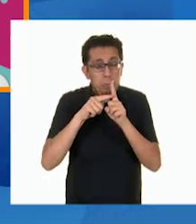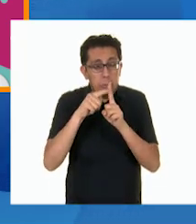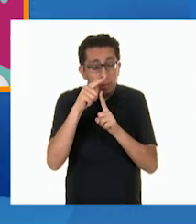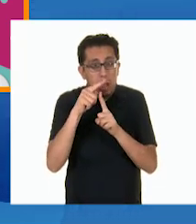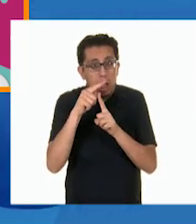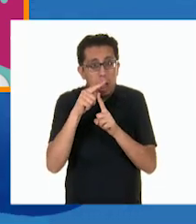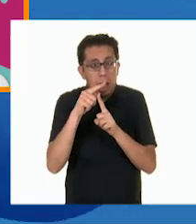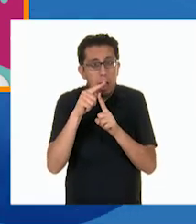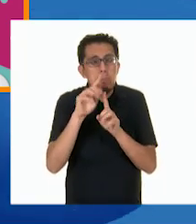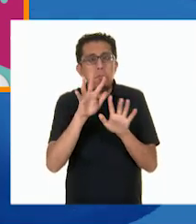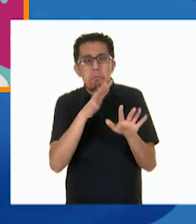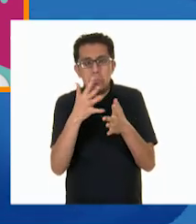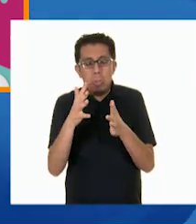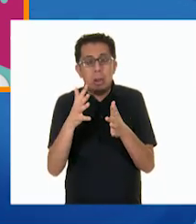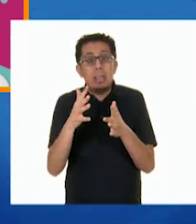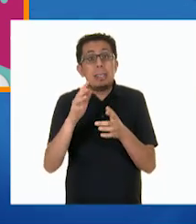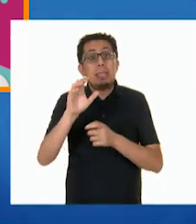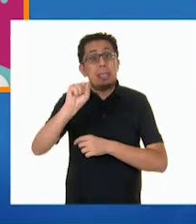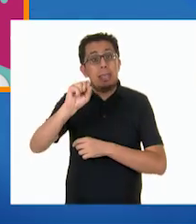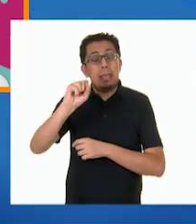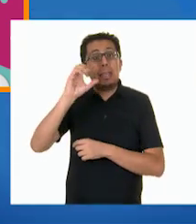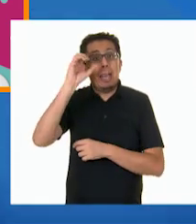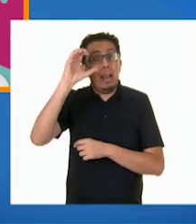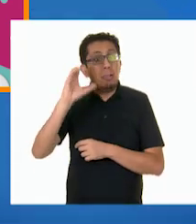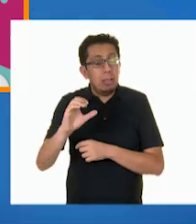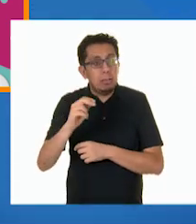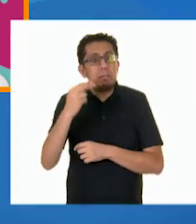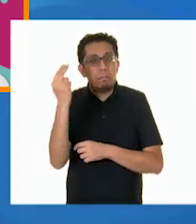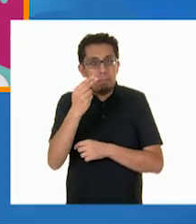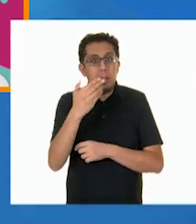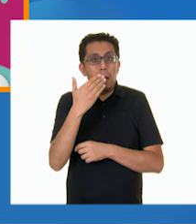se sitúa alrededor de los 60 grados Celsius.